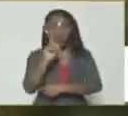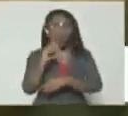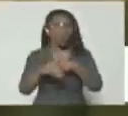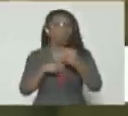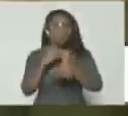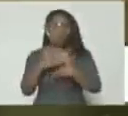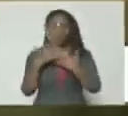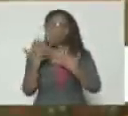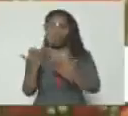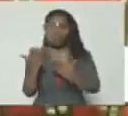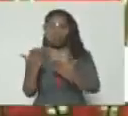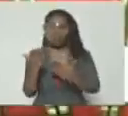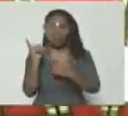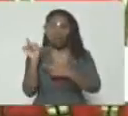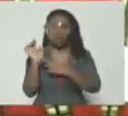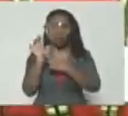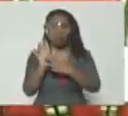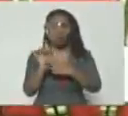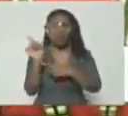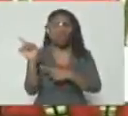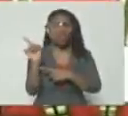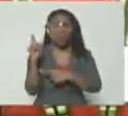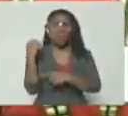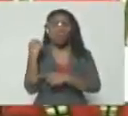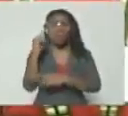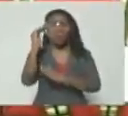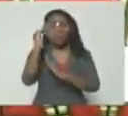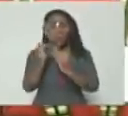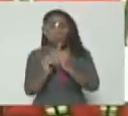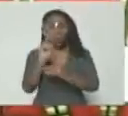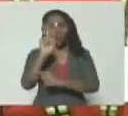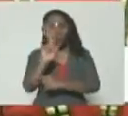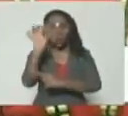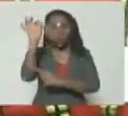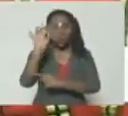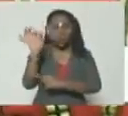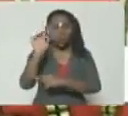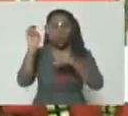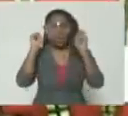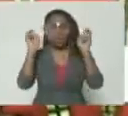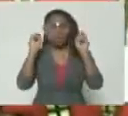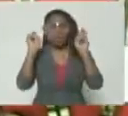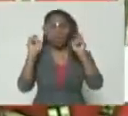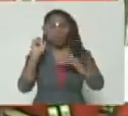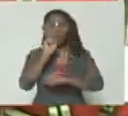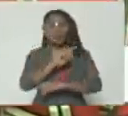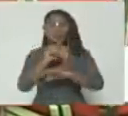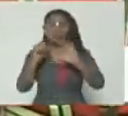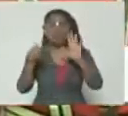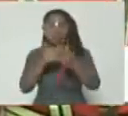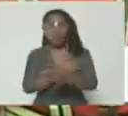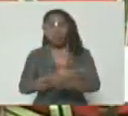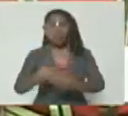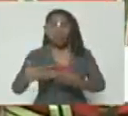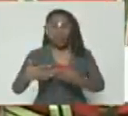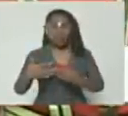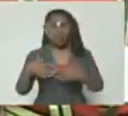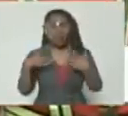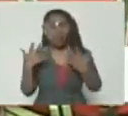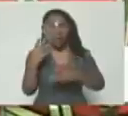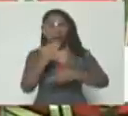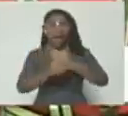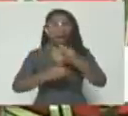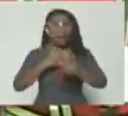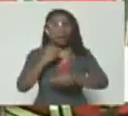Esto representa menos del 1% en relación a los 16 millones que